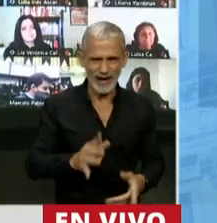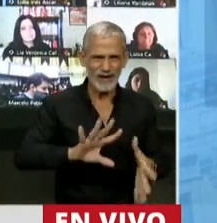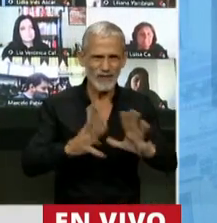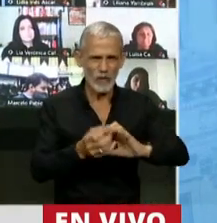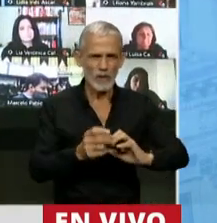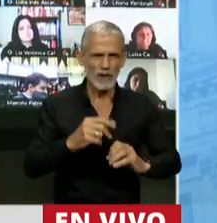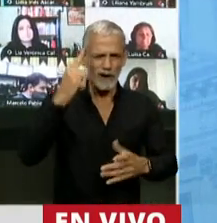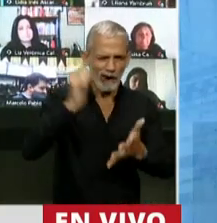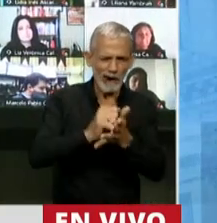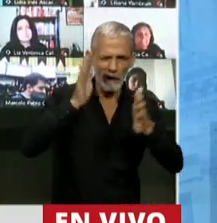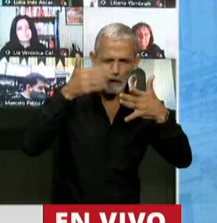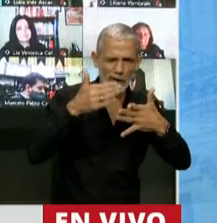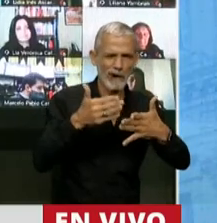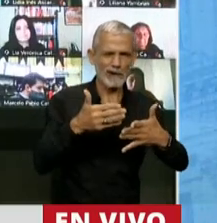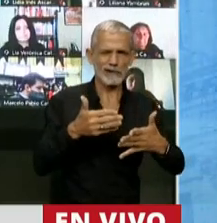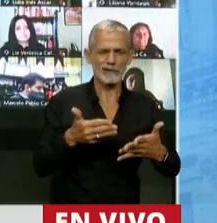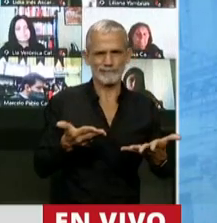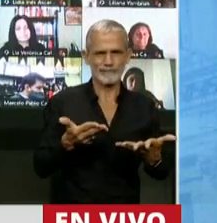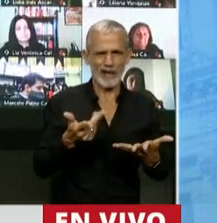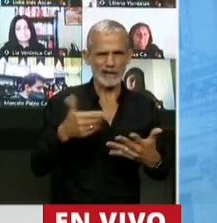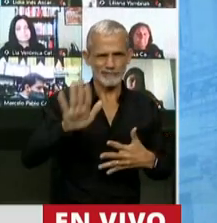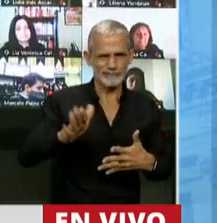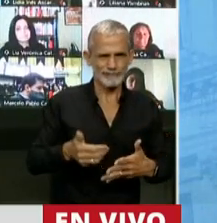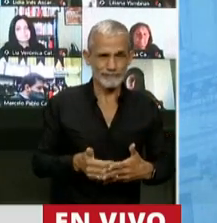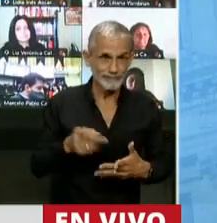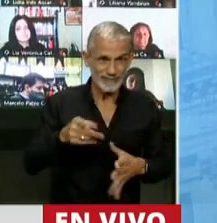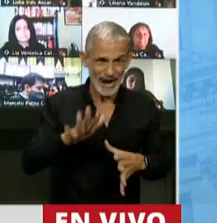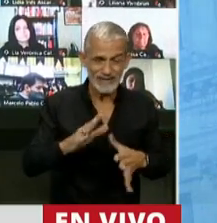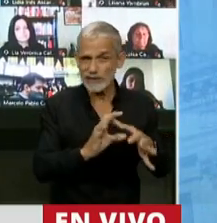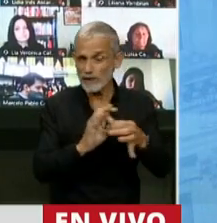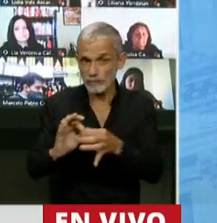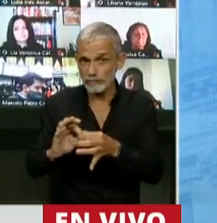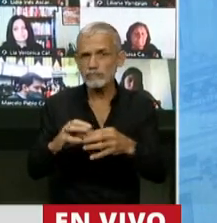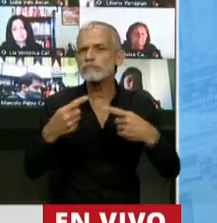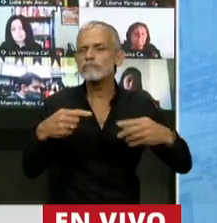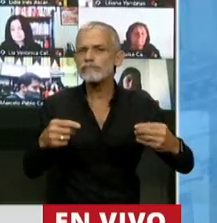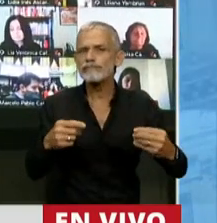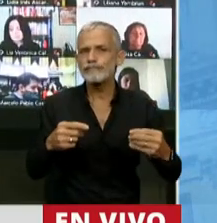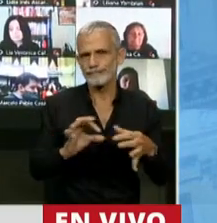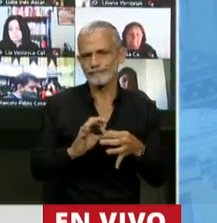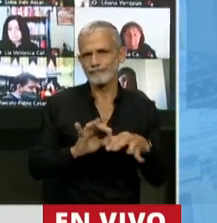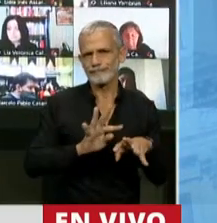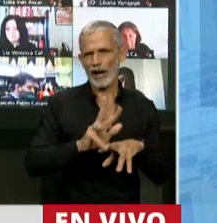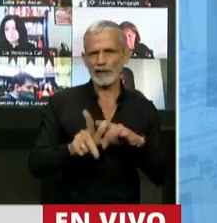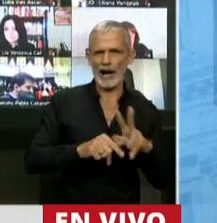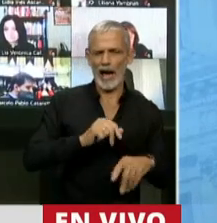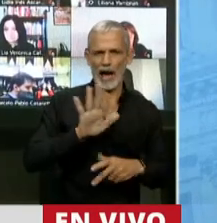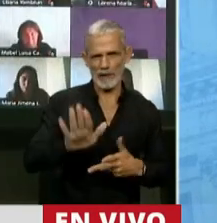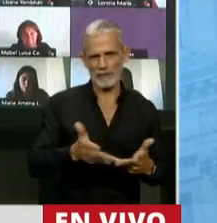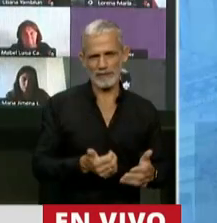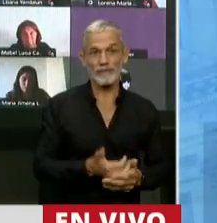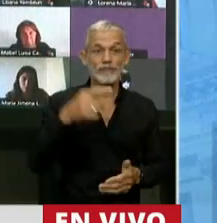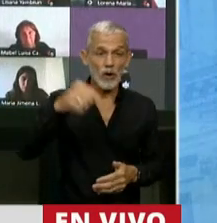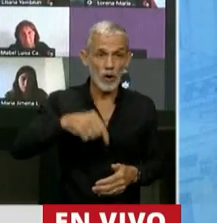necedad y la ingratitud. Y a veces eso suele ir de la mano y se asocian para hacer trampa. Hoy,